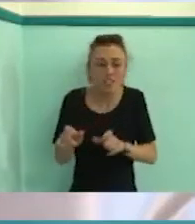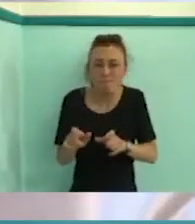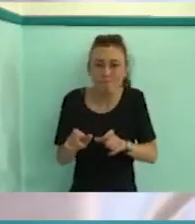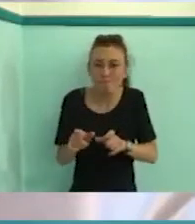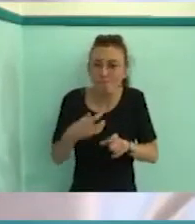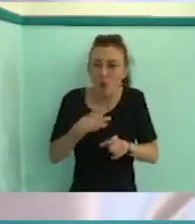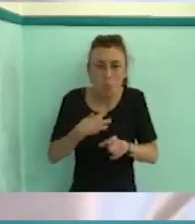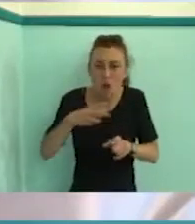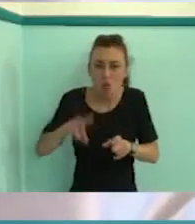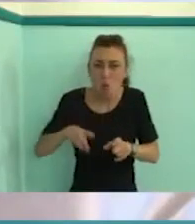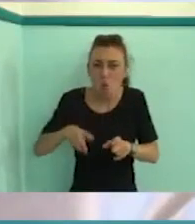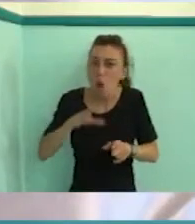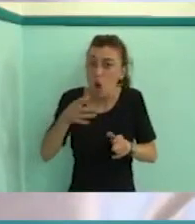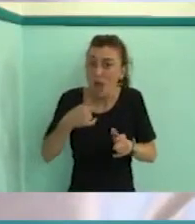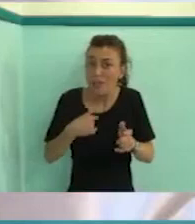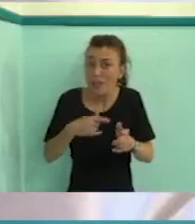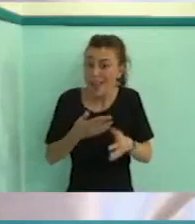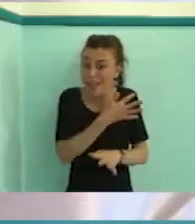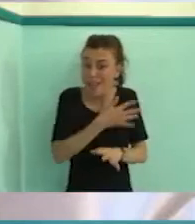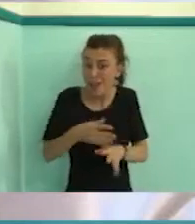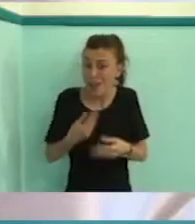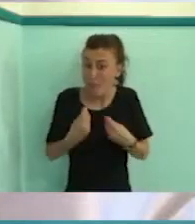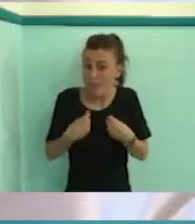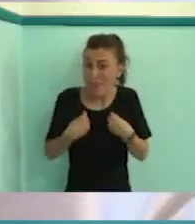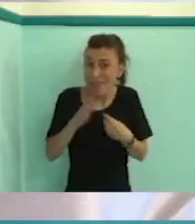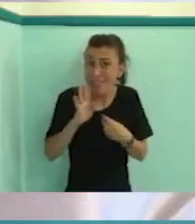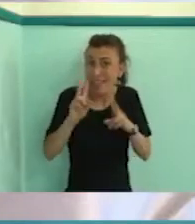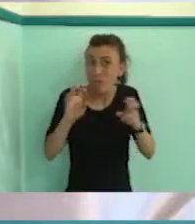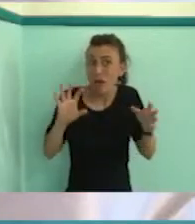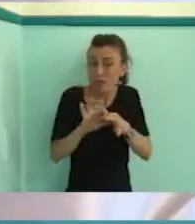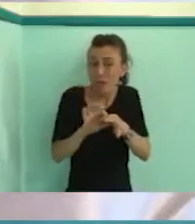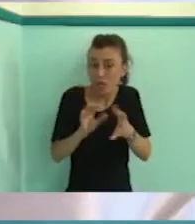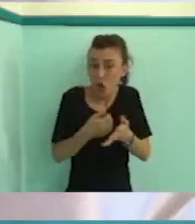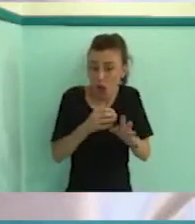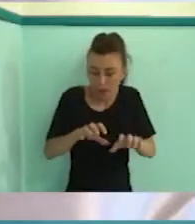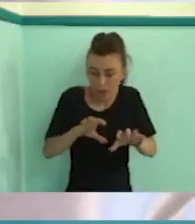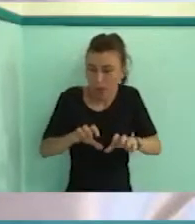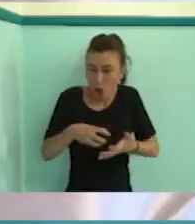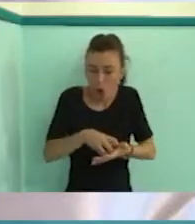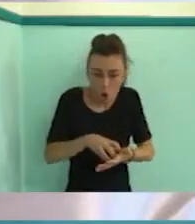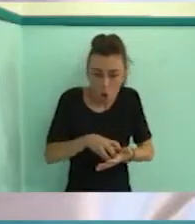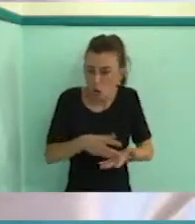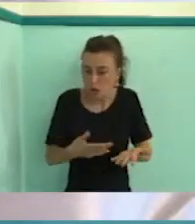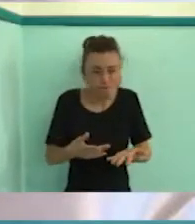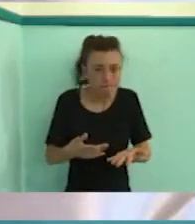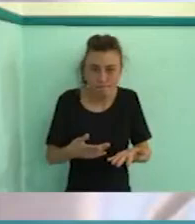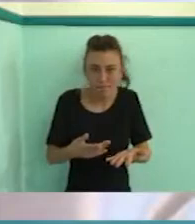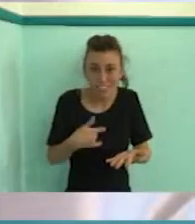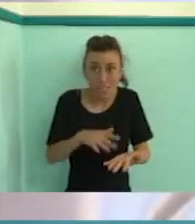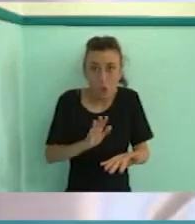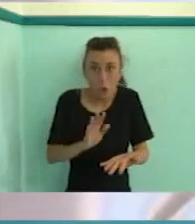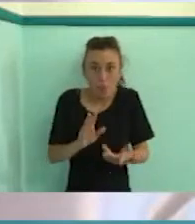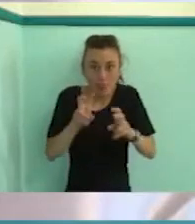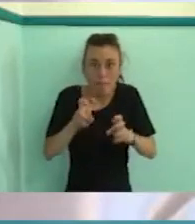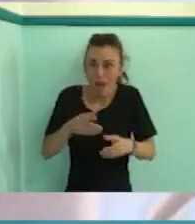la mera idea de cuestionar todo lo que ha aprendido a lo largo de su vida sobre este tema y que y que además ha sido un tema central en su vida